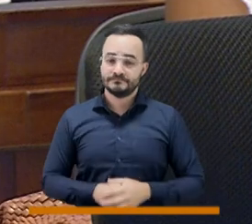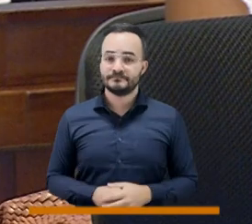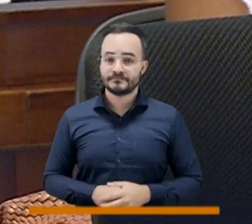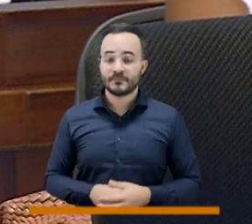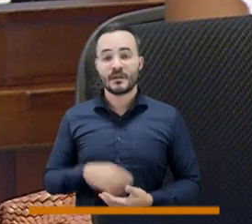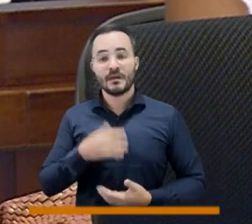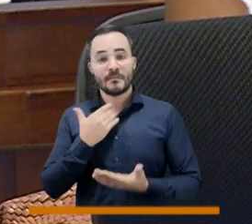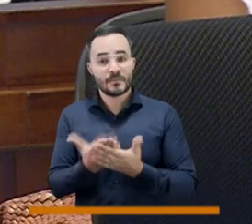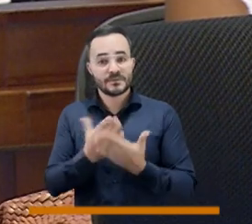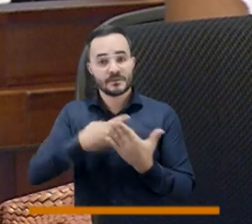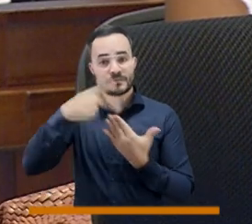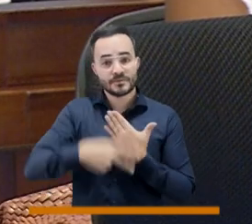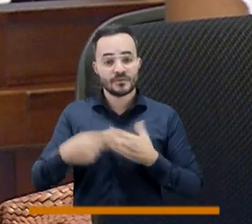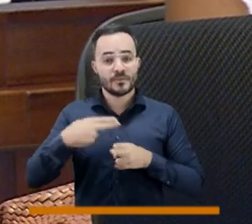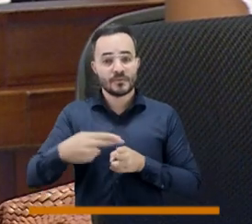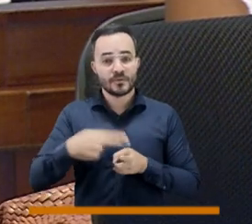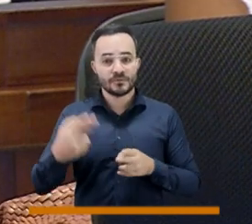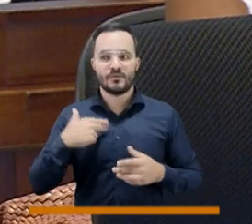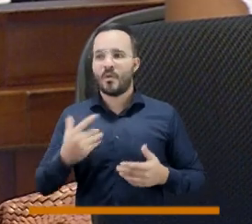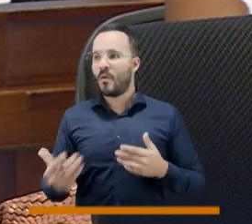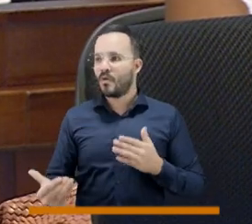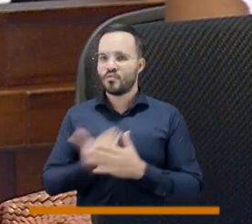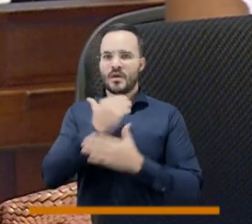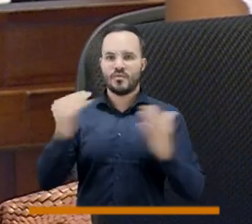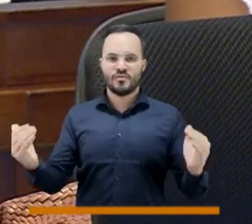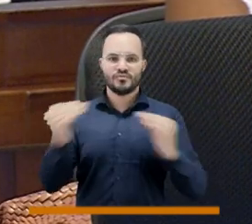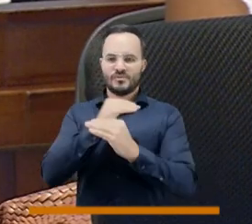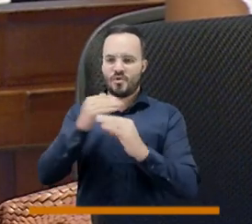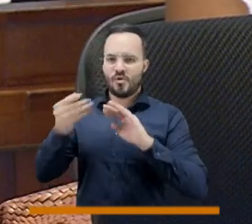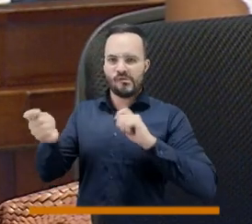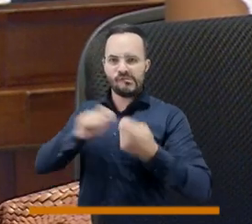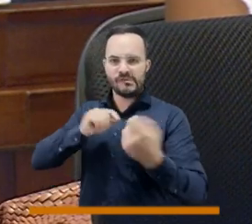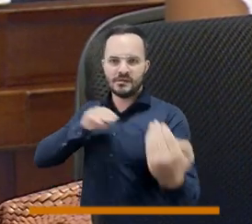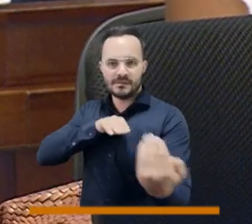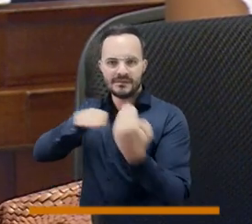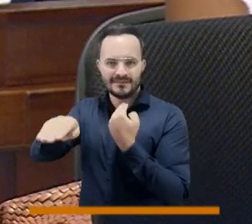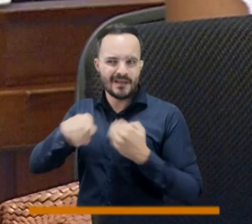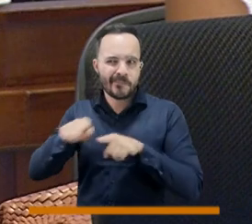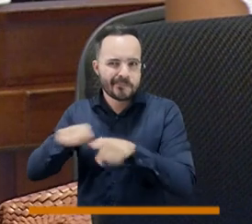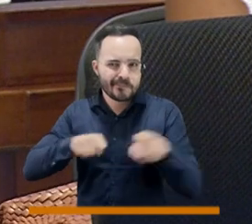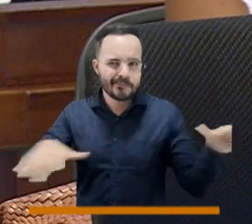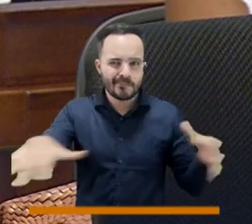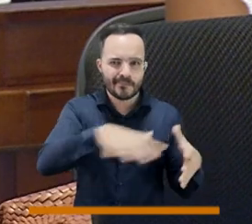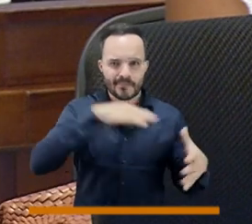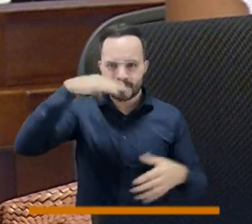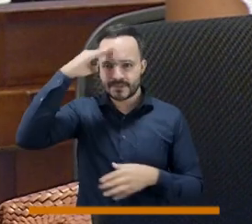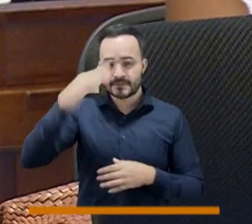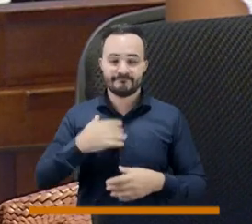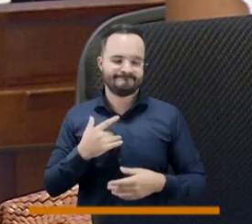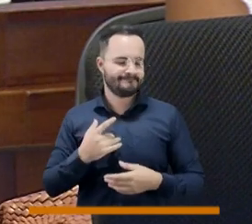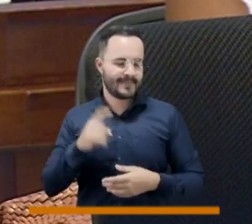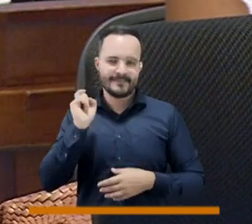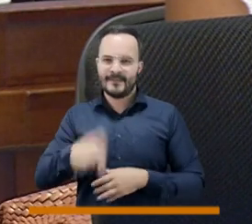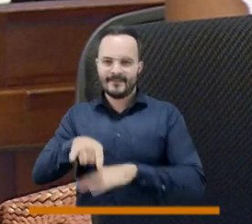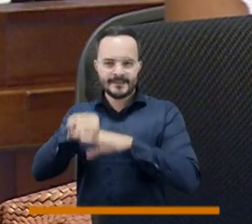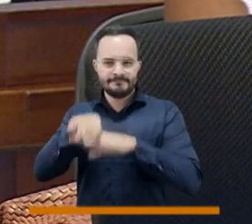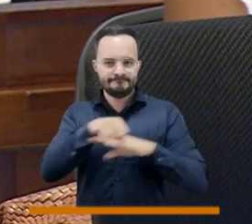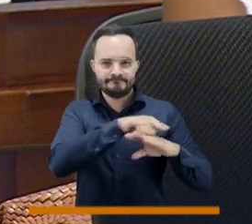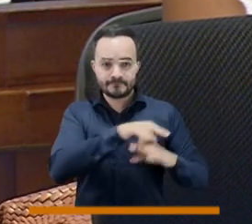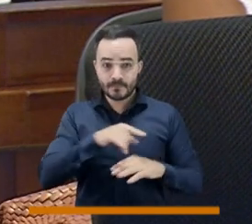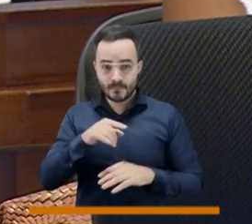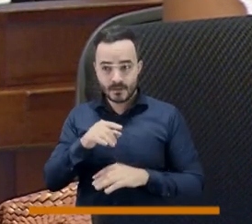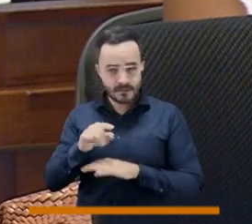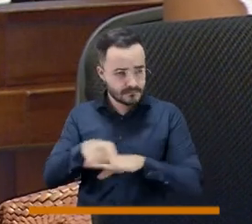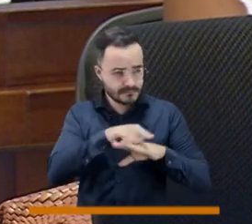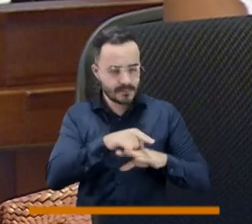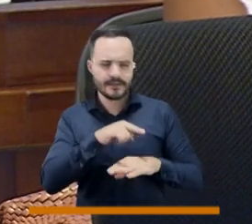los nuevos intercambios viales que se han construido, también se vela efectivamente para que estos tipos de proyectos, este tipo